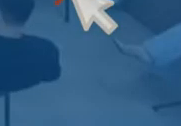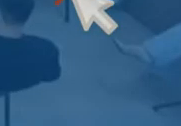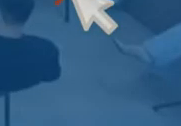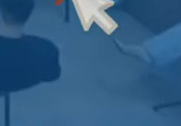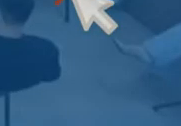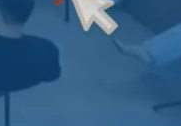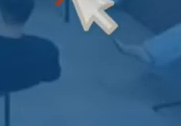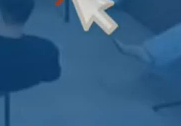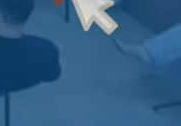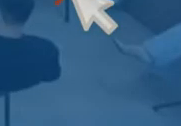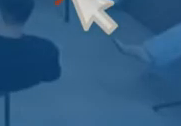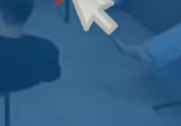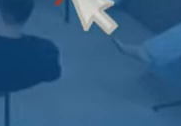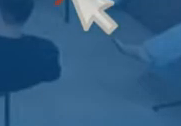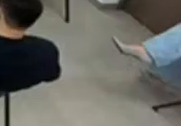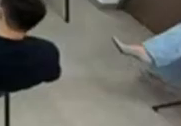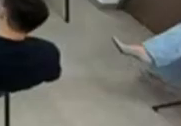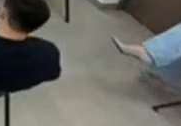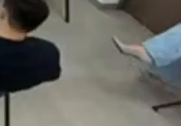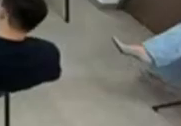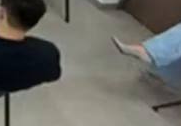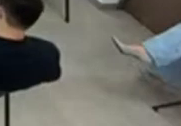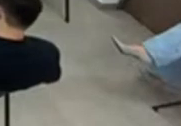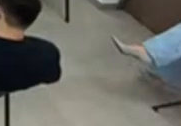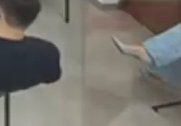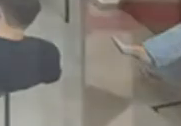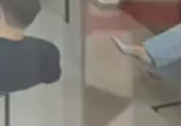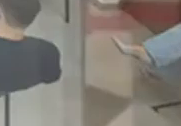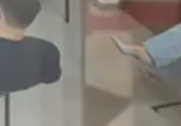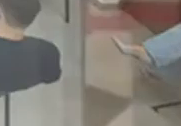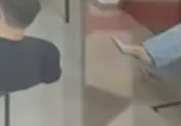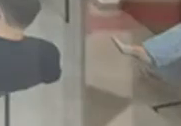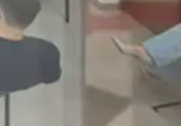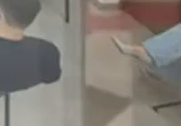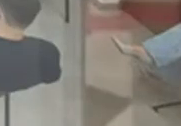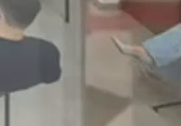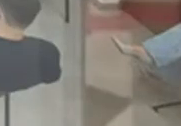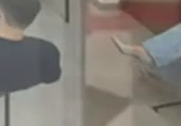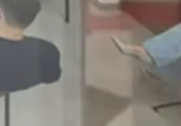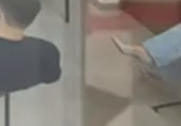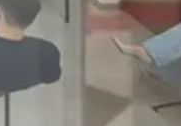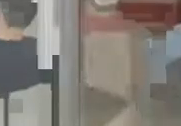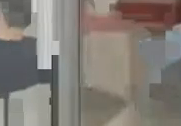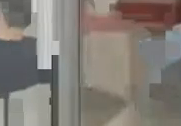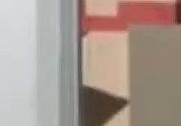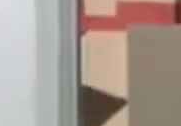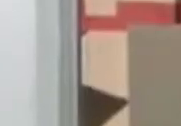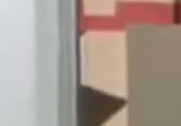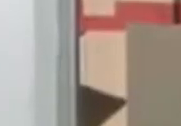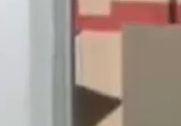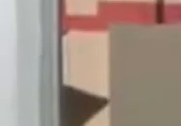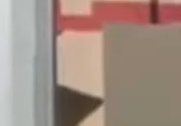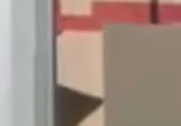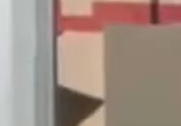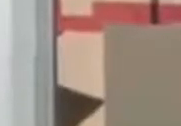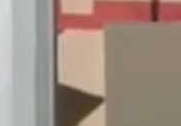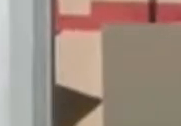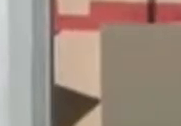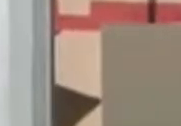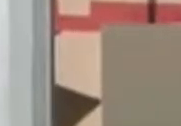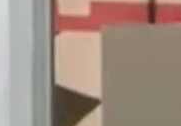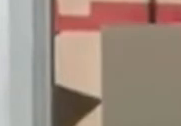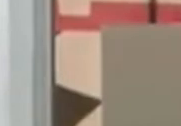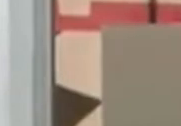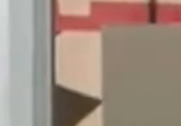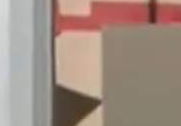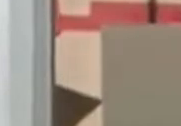Buenas tardes. Les damos la bienvenida a este espacio de diálogo con la ciudadanía, liderado por la Superintendencia Financiera de